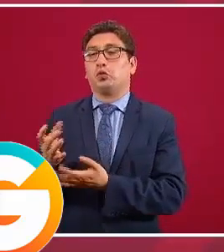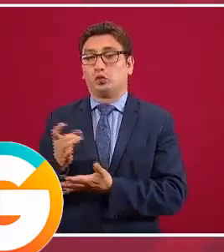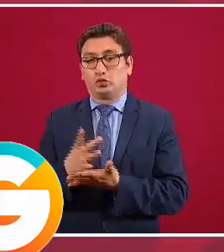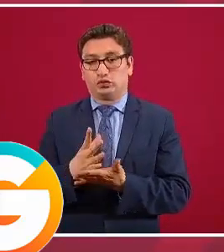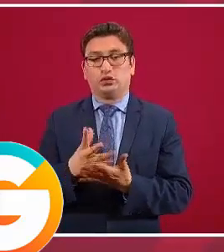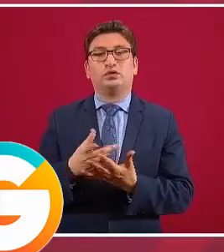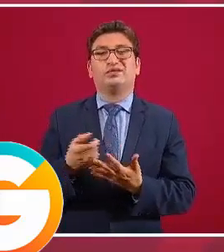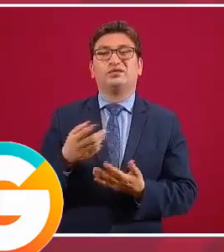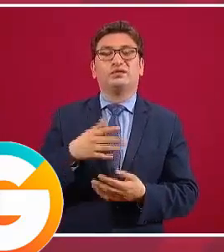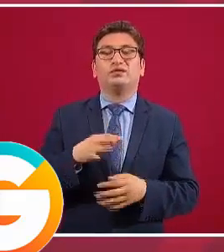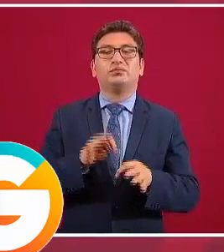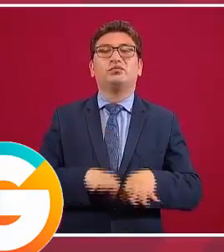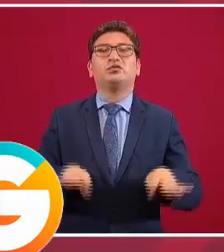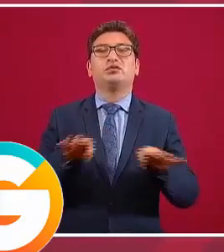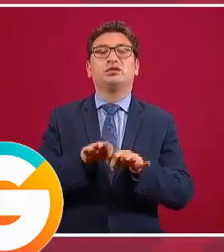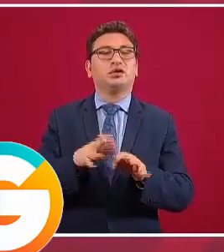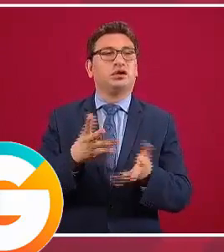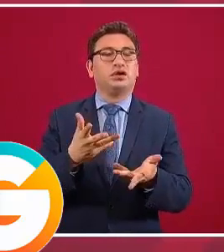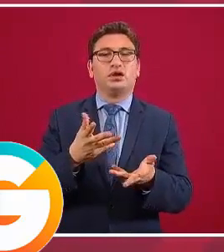fraternidad,